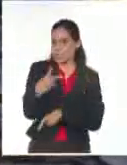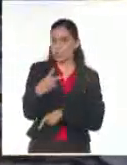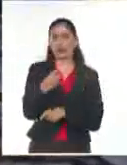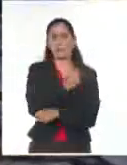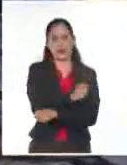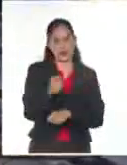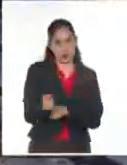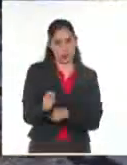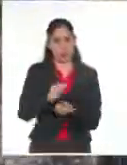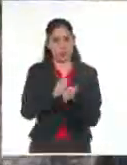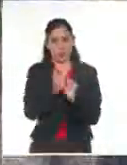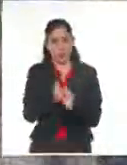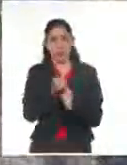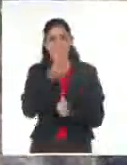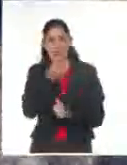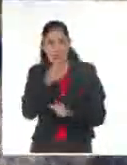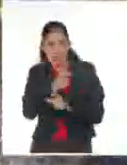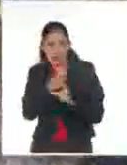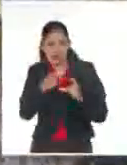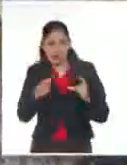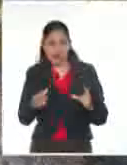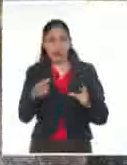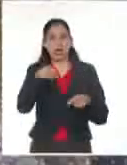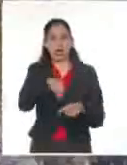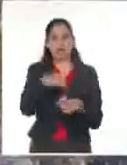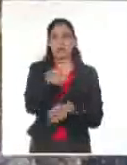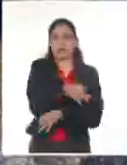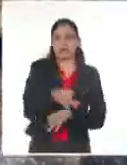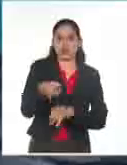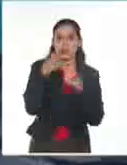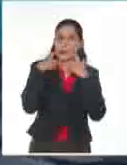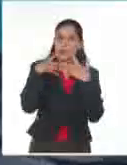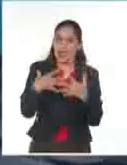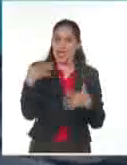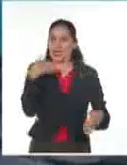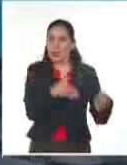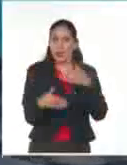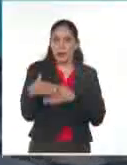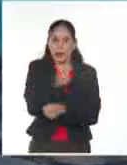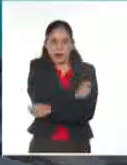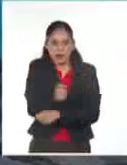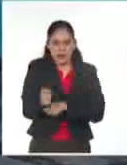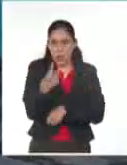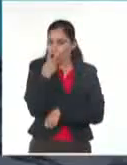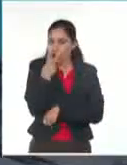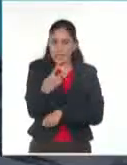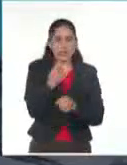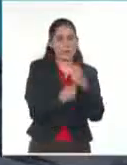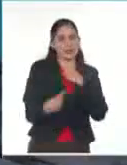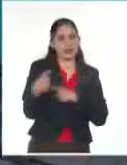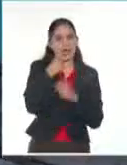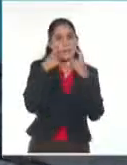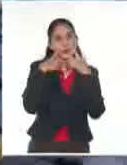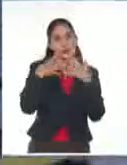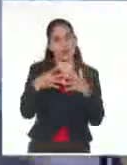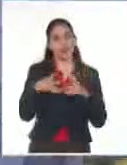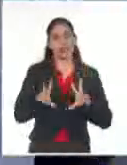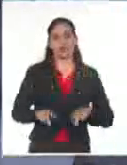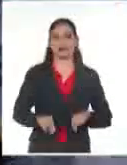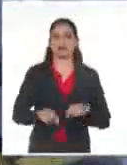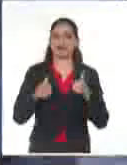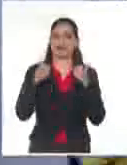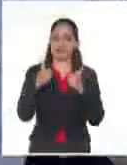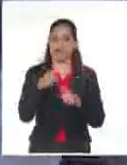Dado el envejecimiento poblacional del municipio, llegarse a estas instalaciones y con la orientación especializada es una inteligente opción. Bien lo sabe